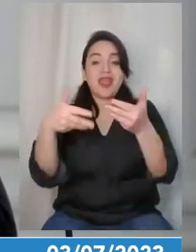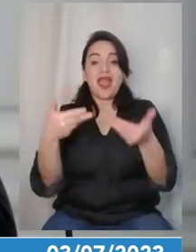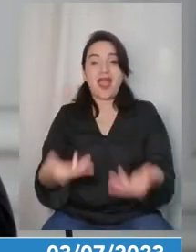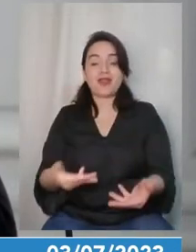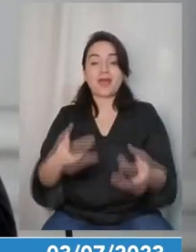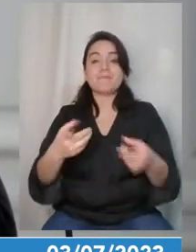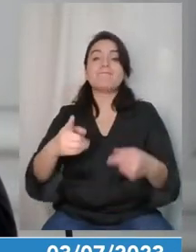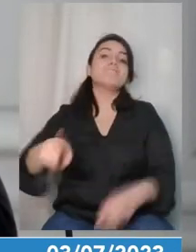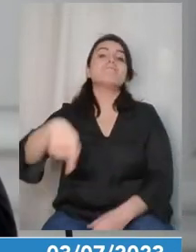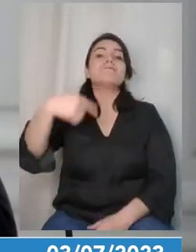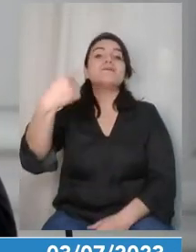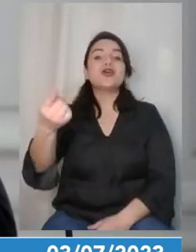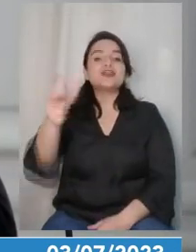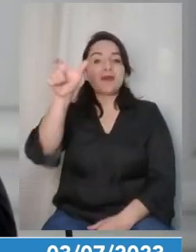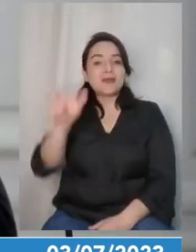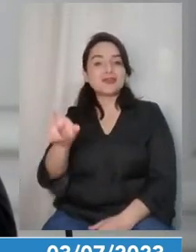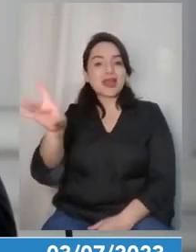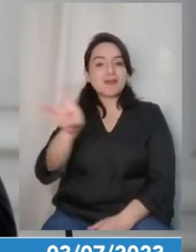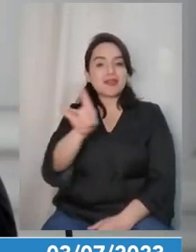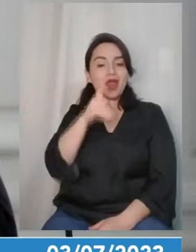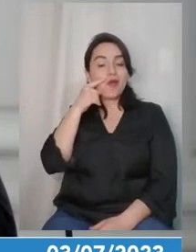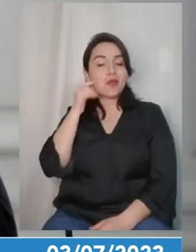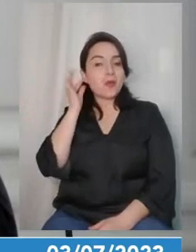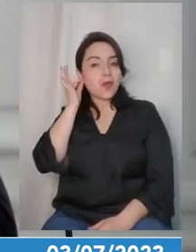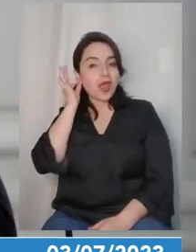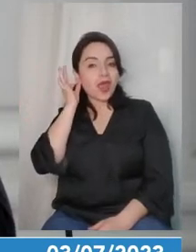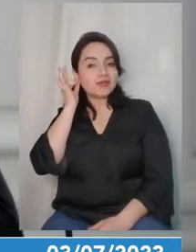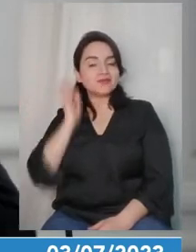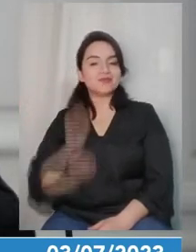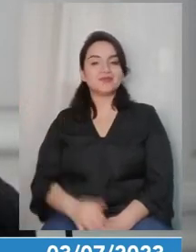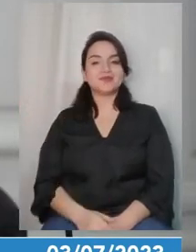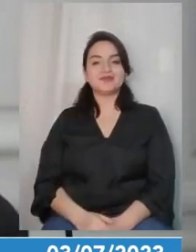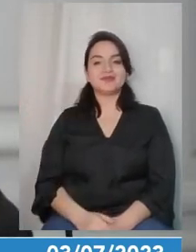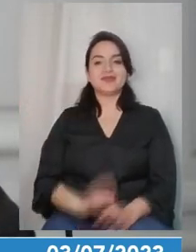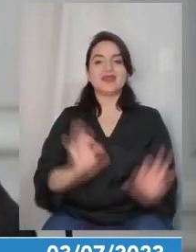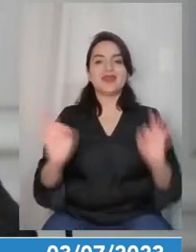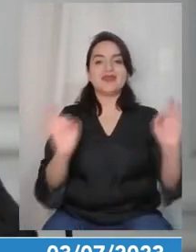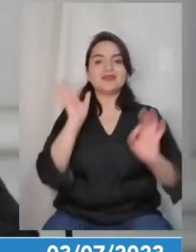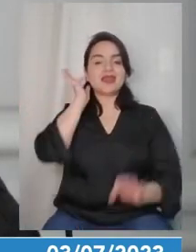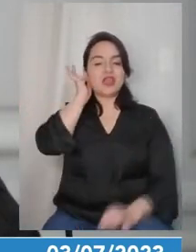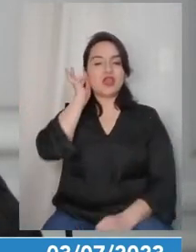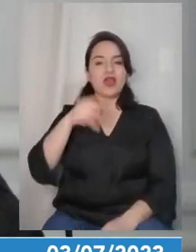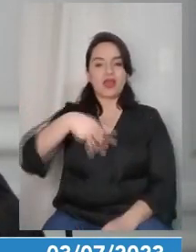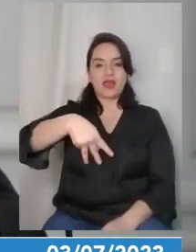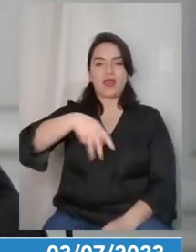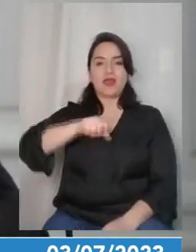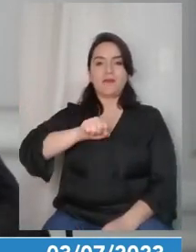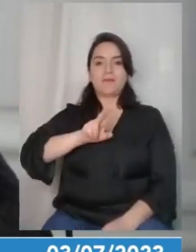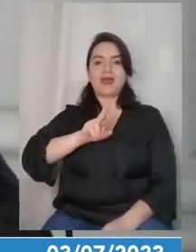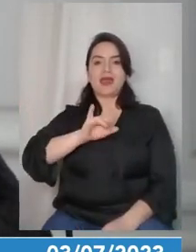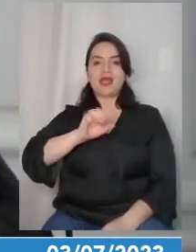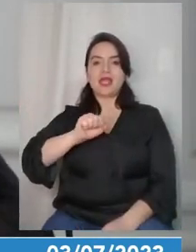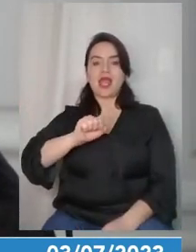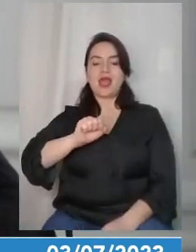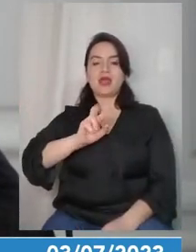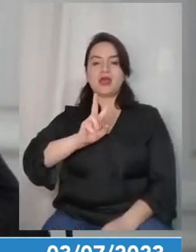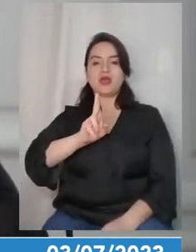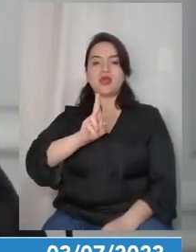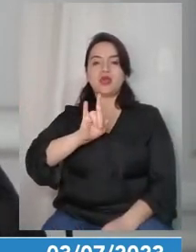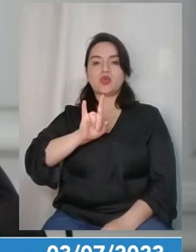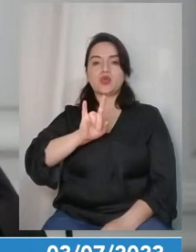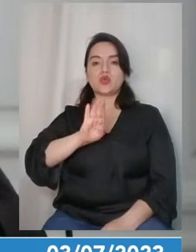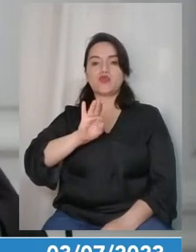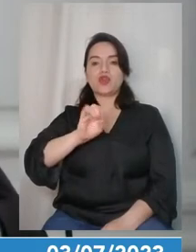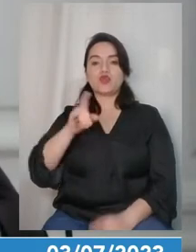o invitada, la señora María Rubio, quien entiendo está por Zoom. Ella es del Comité Nacional Pro